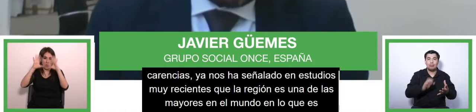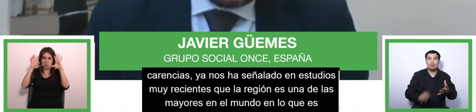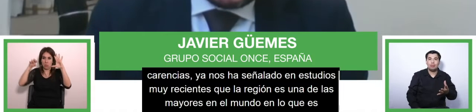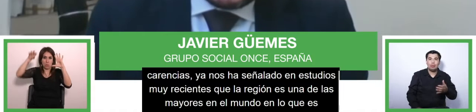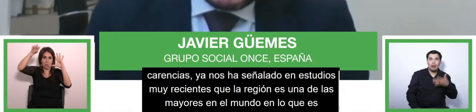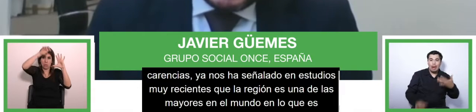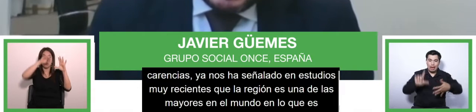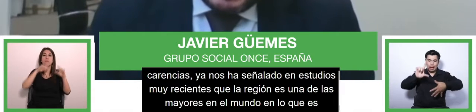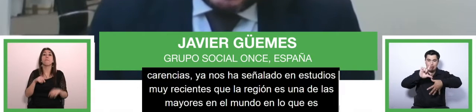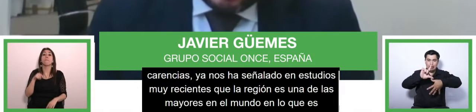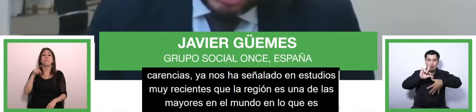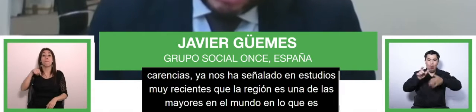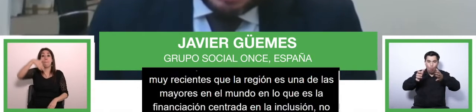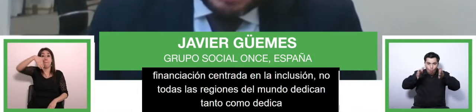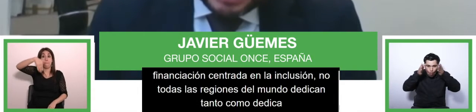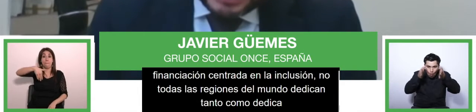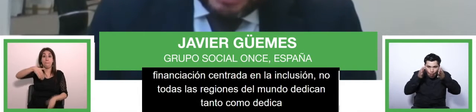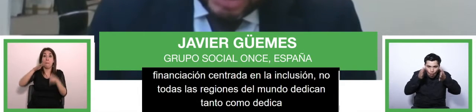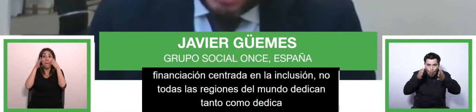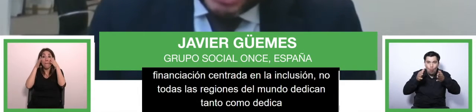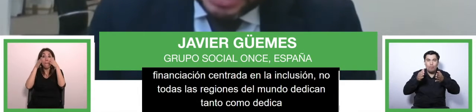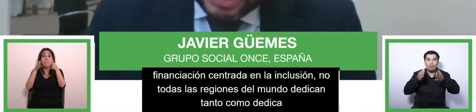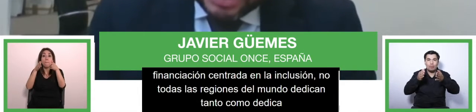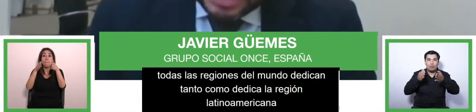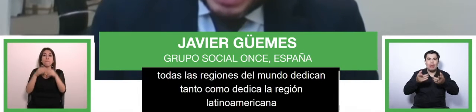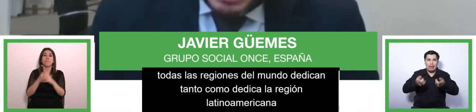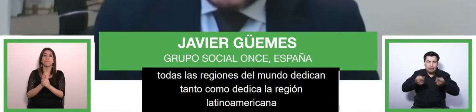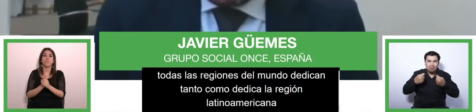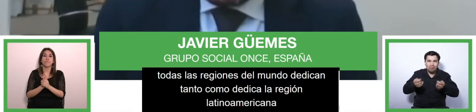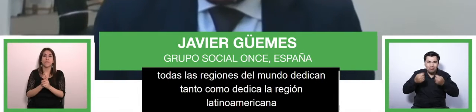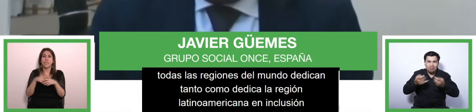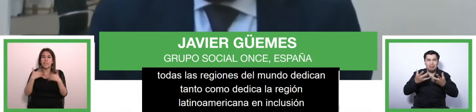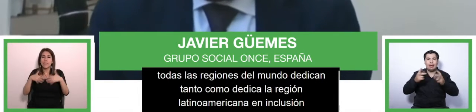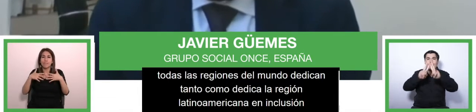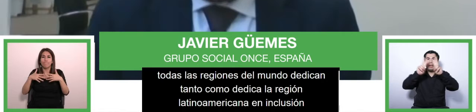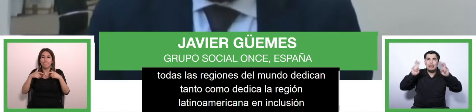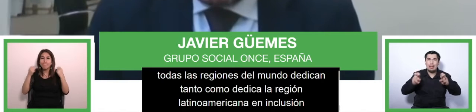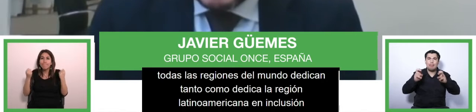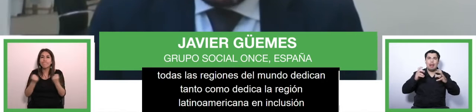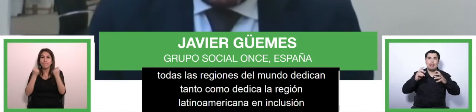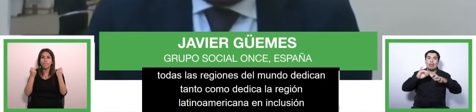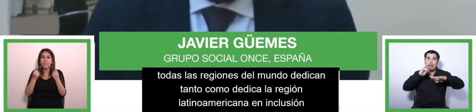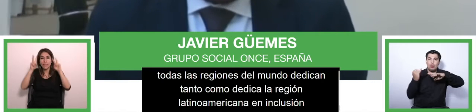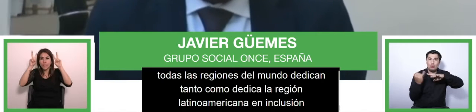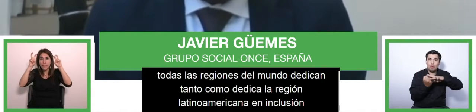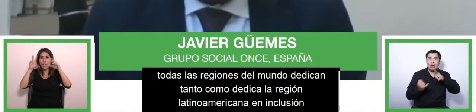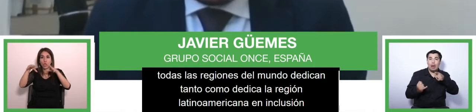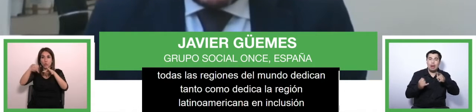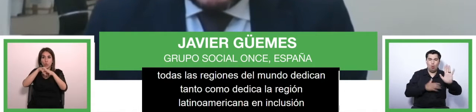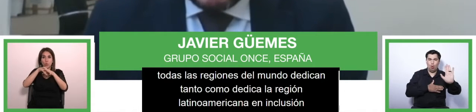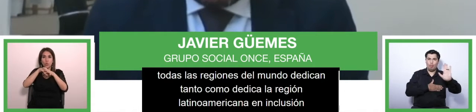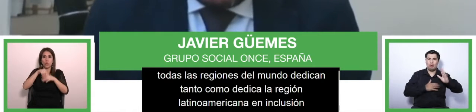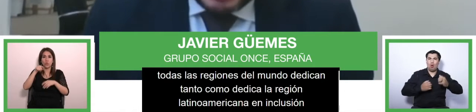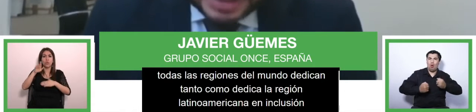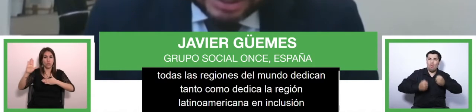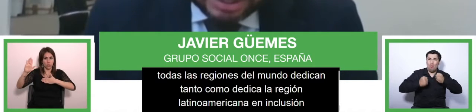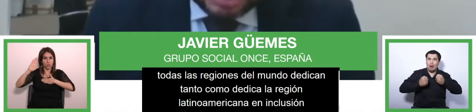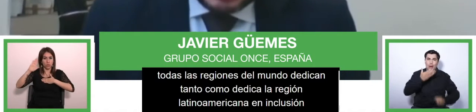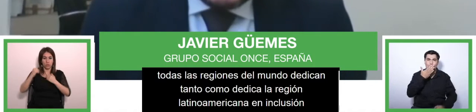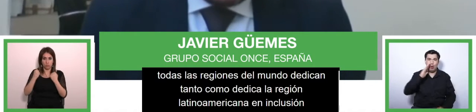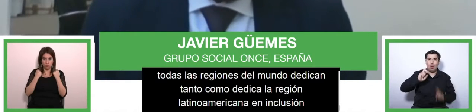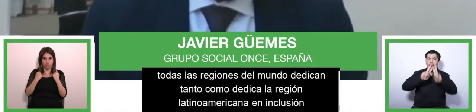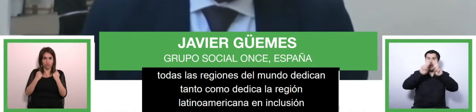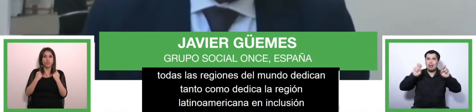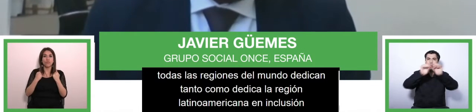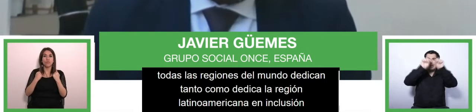región latinoamericana en inclusión. O, por ejemplo, que hay un compromiso fuerte para mejorar los sistemas de datos, aunque a pesar de